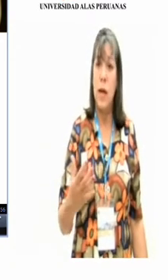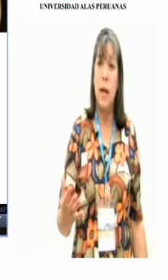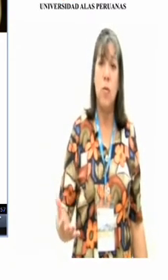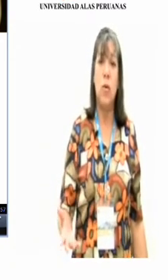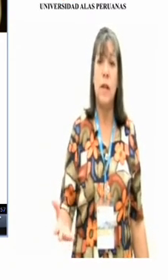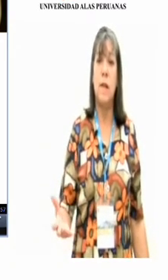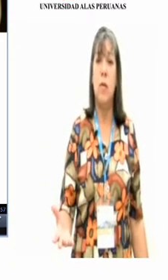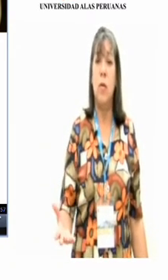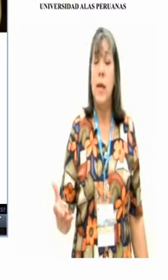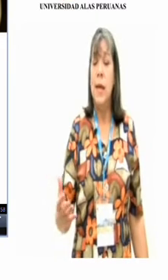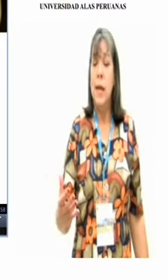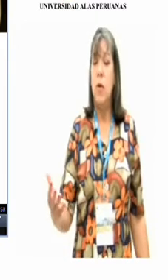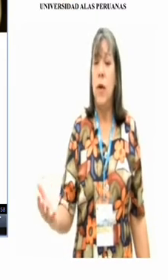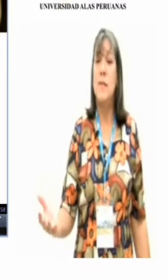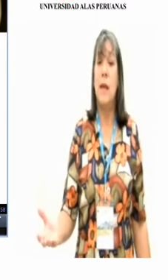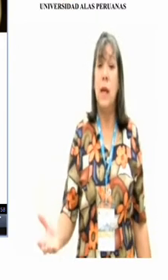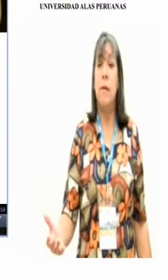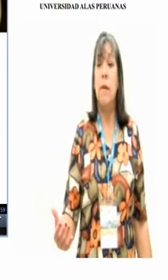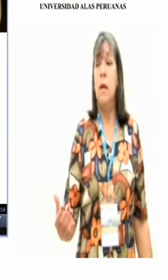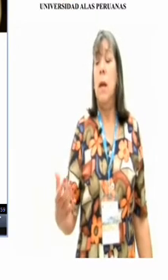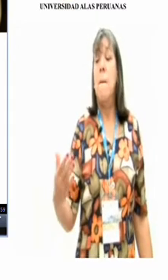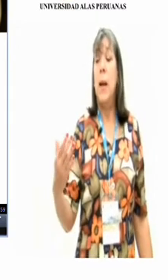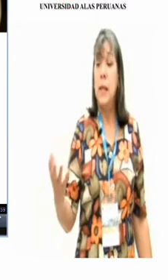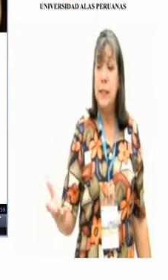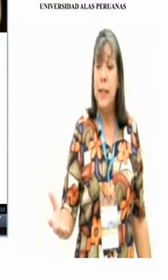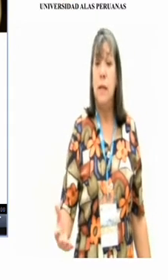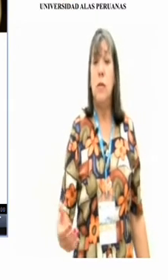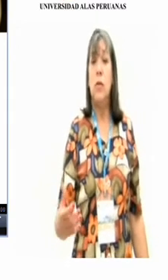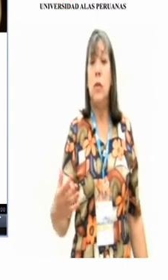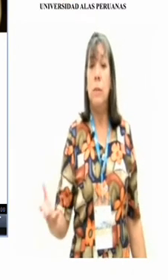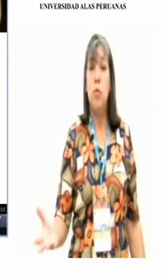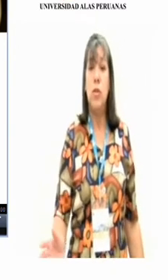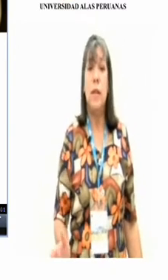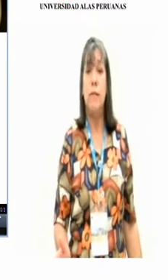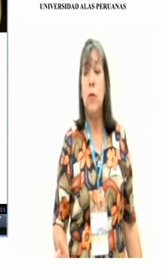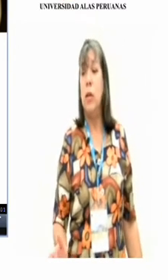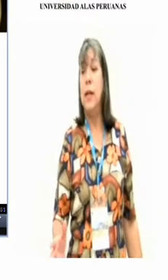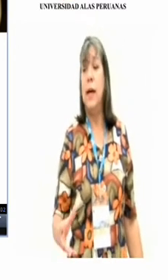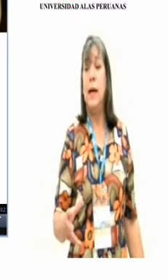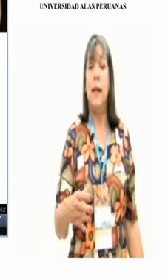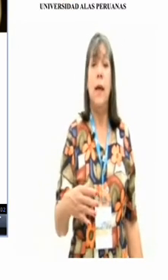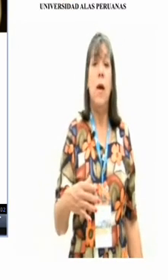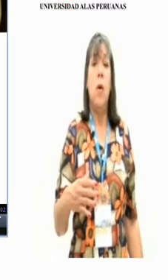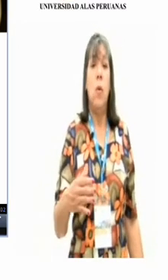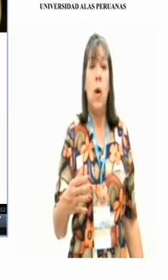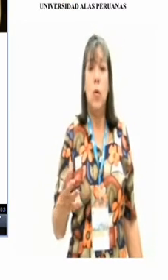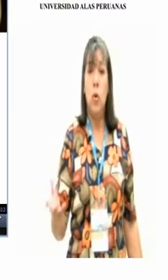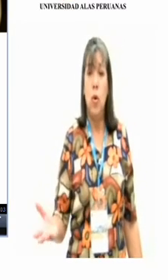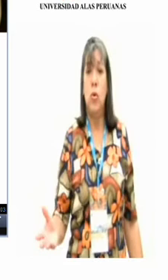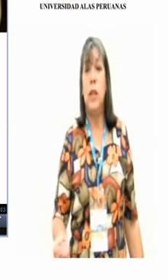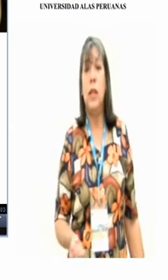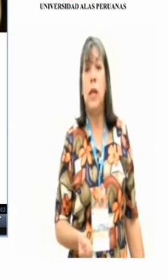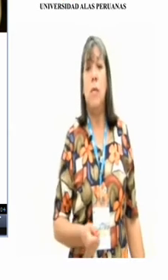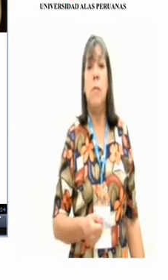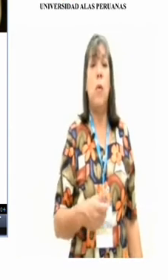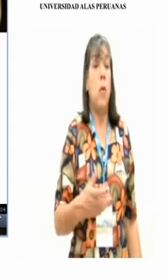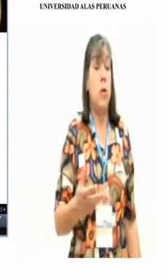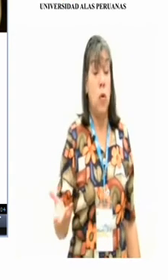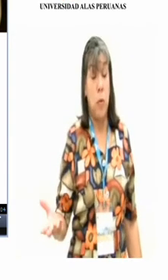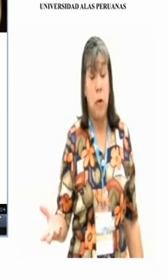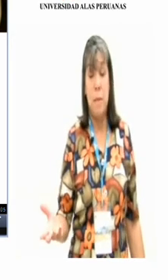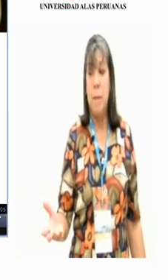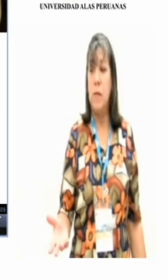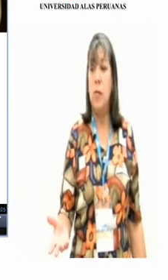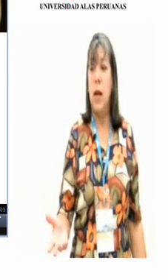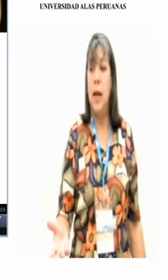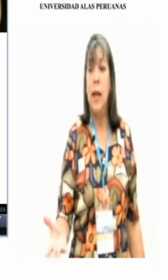muchos casos hay alumnos que nos escriben planteando muchas dificultades o algunos contratiempos